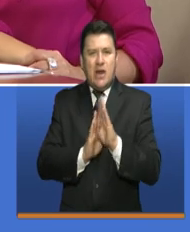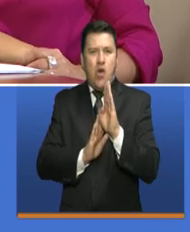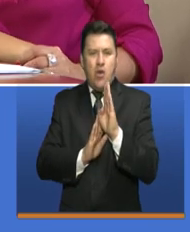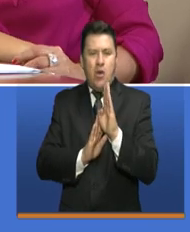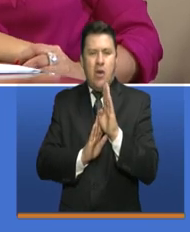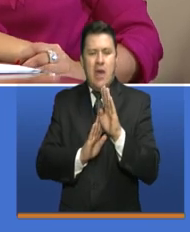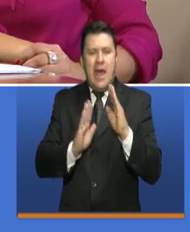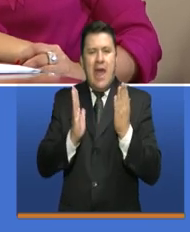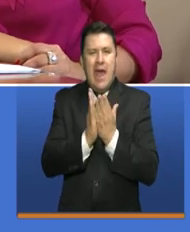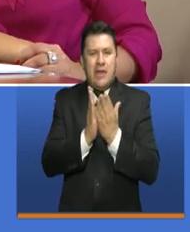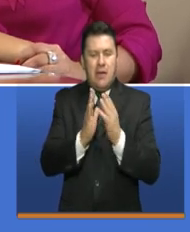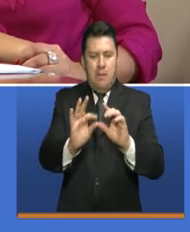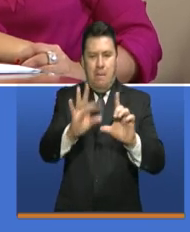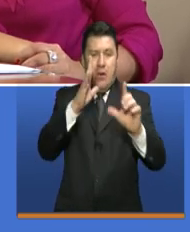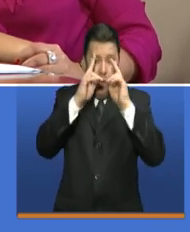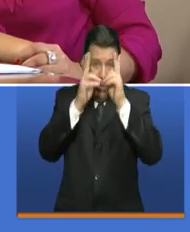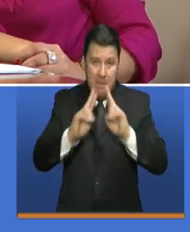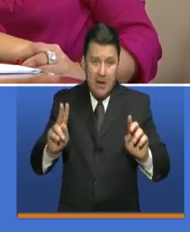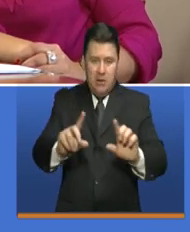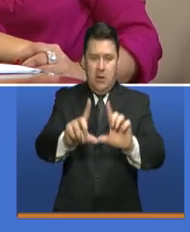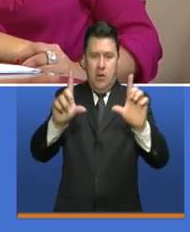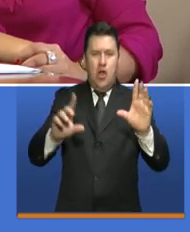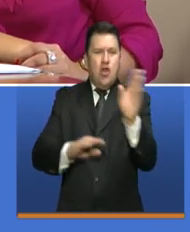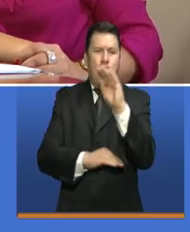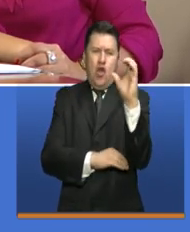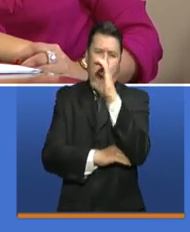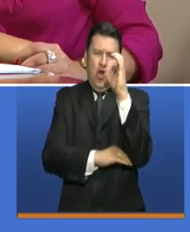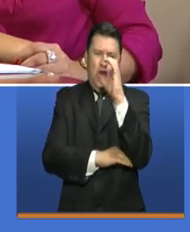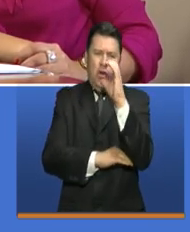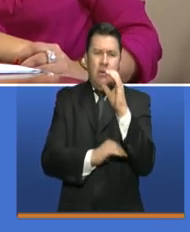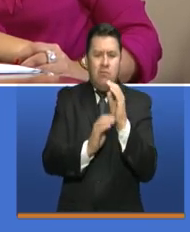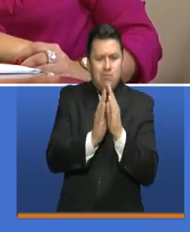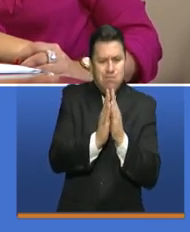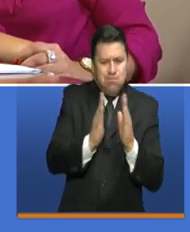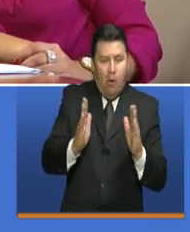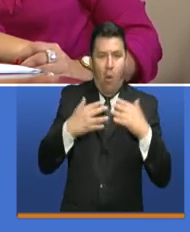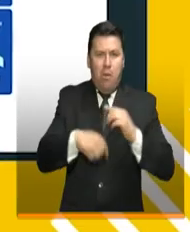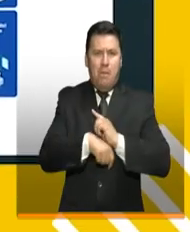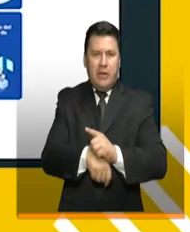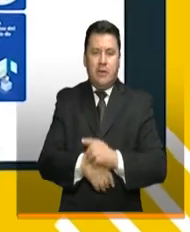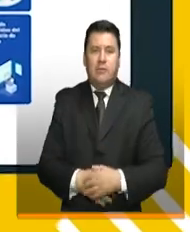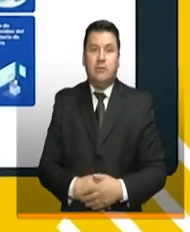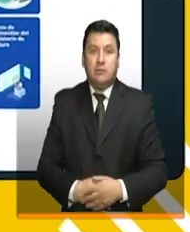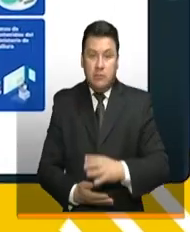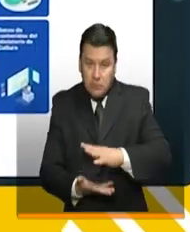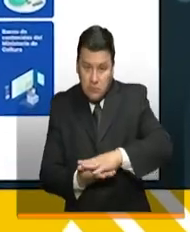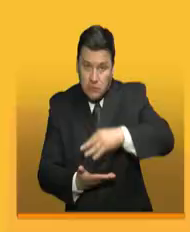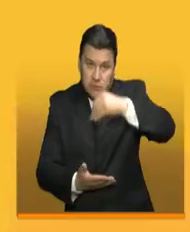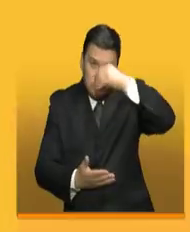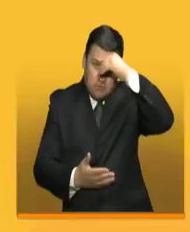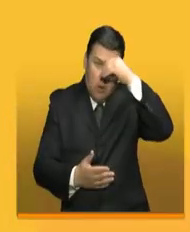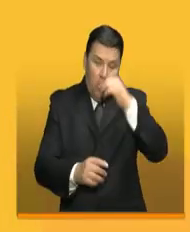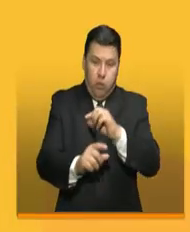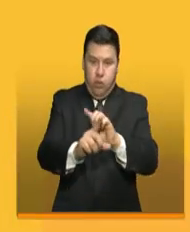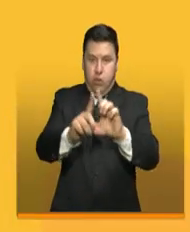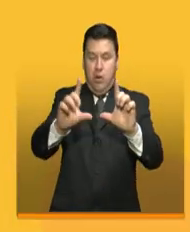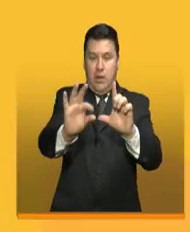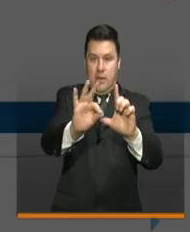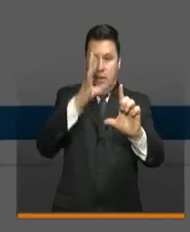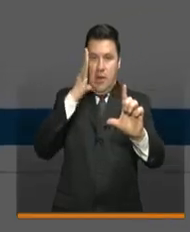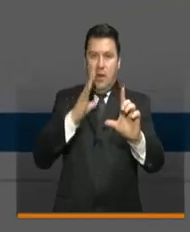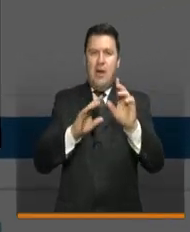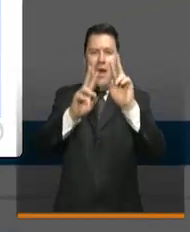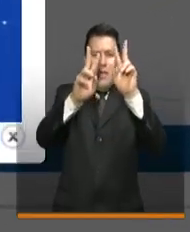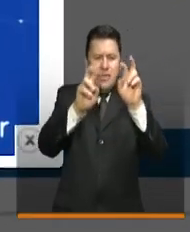esa educación virtual para todos los colombianos en un periodo récord. Aprender digital, contenidos para